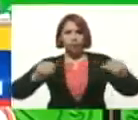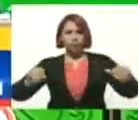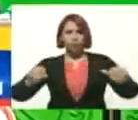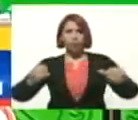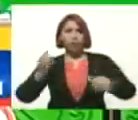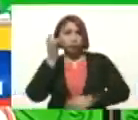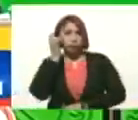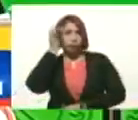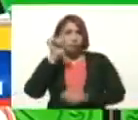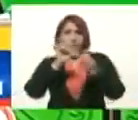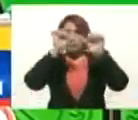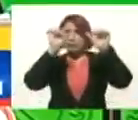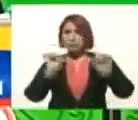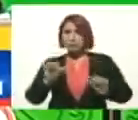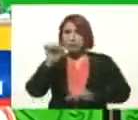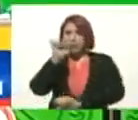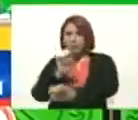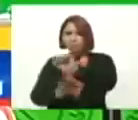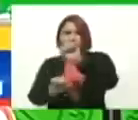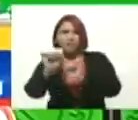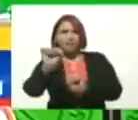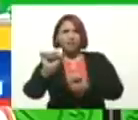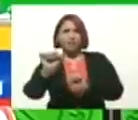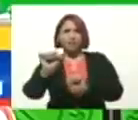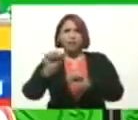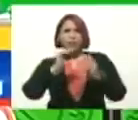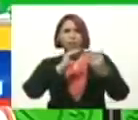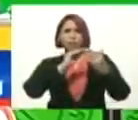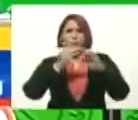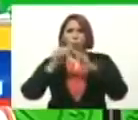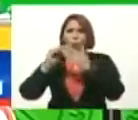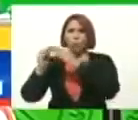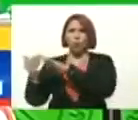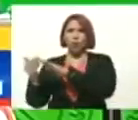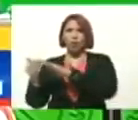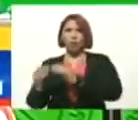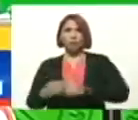el sistema defensivo comunal,